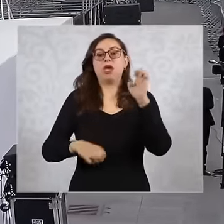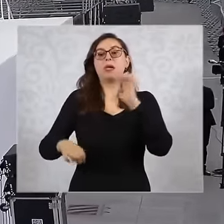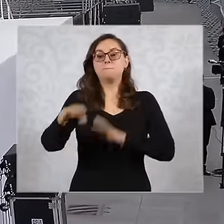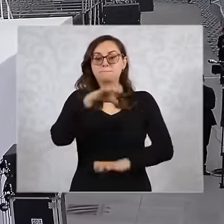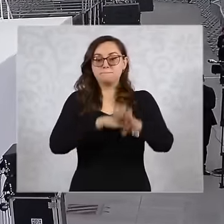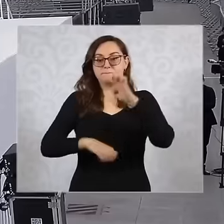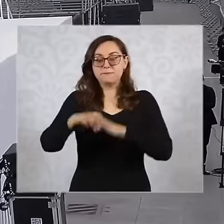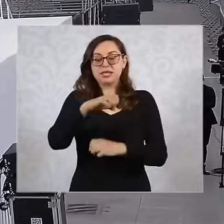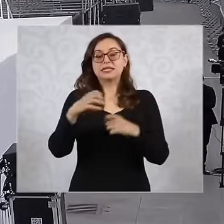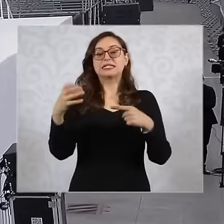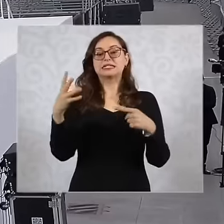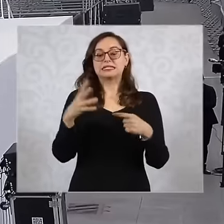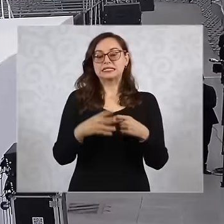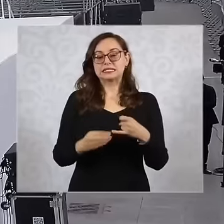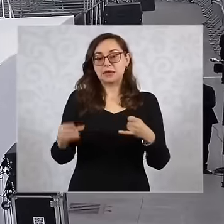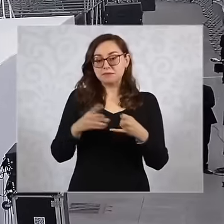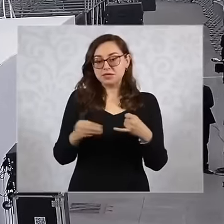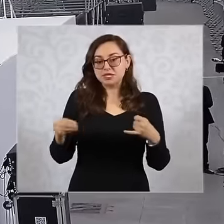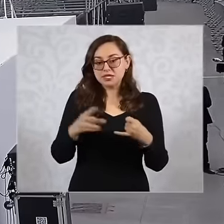semillas que apoyará